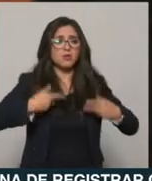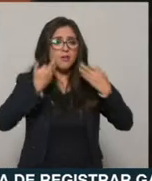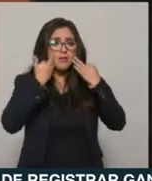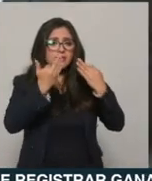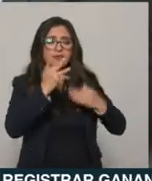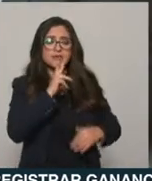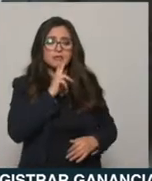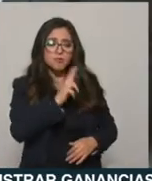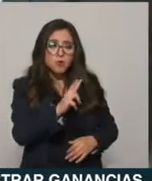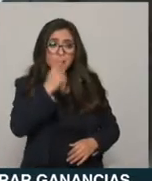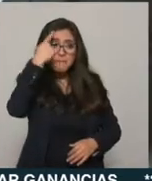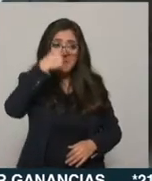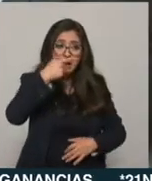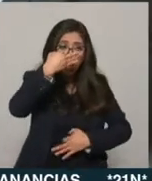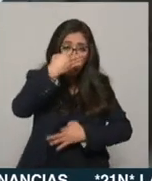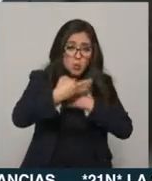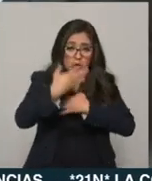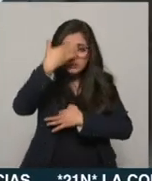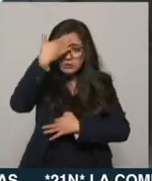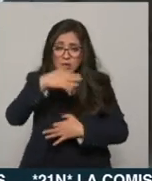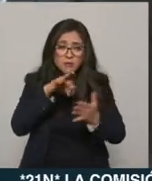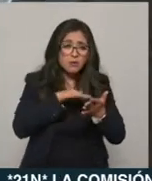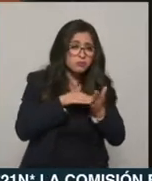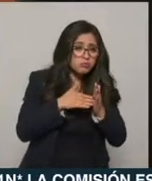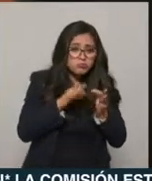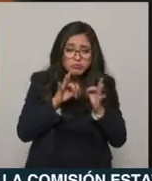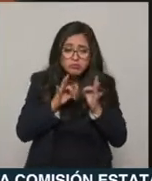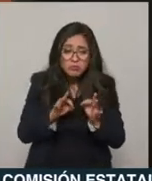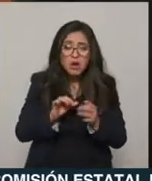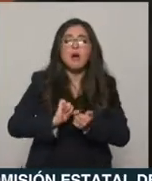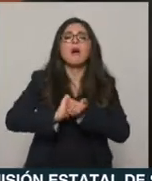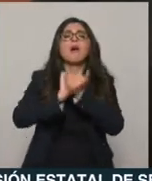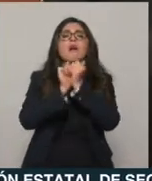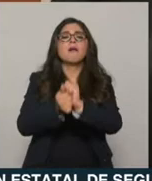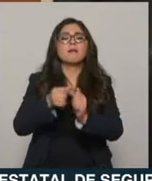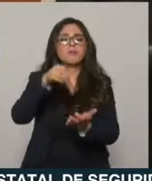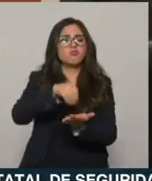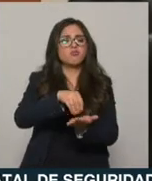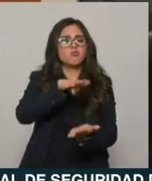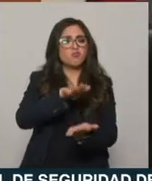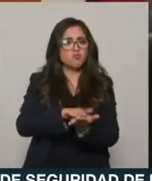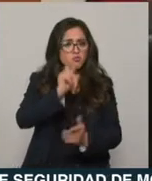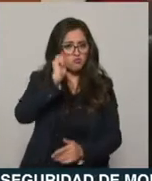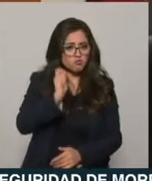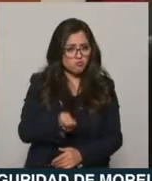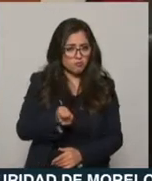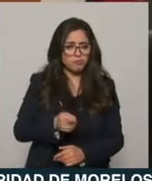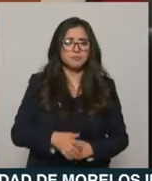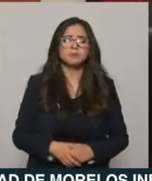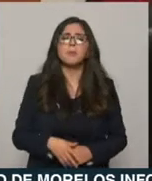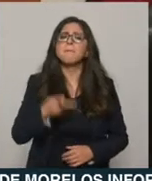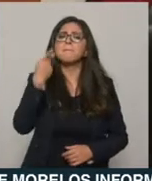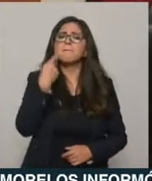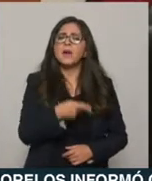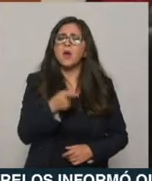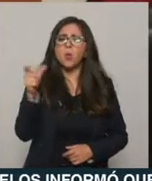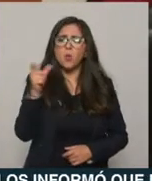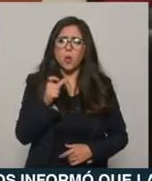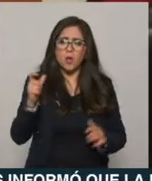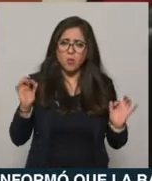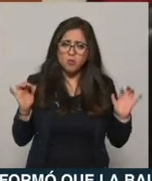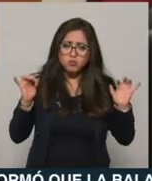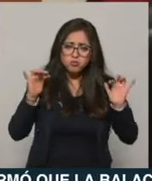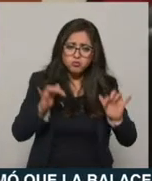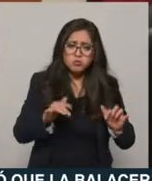esa información dicte una sentencia definitiva. ¿Los jueces tienen conocimiento previo del caso o hasta el momento en el que llegan a la audiencia,